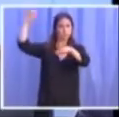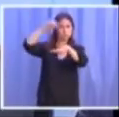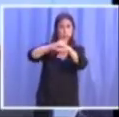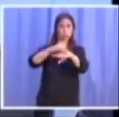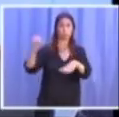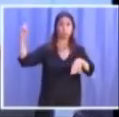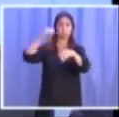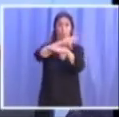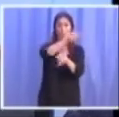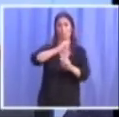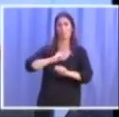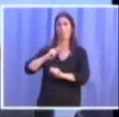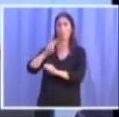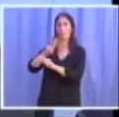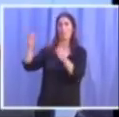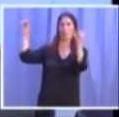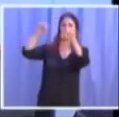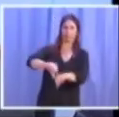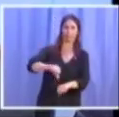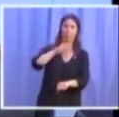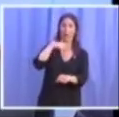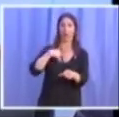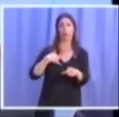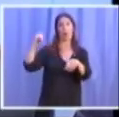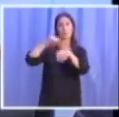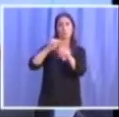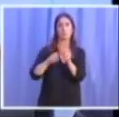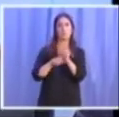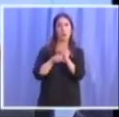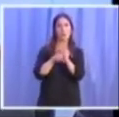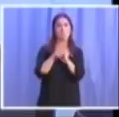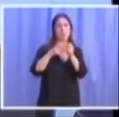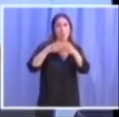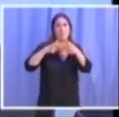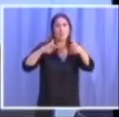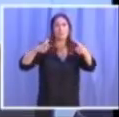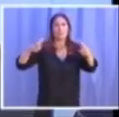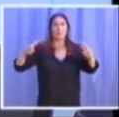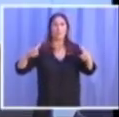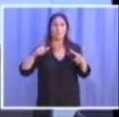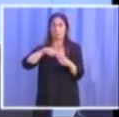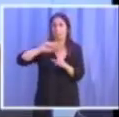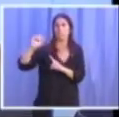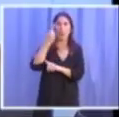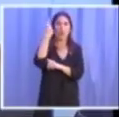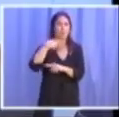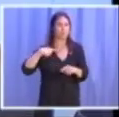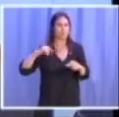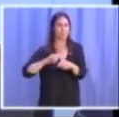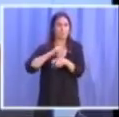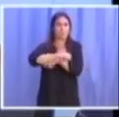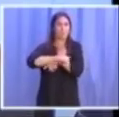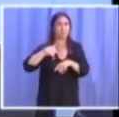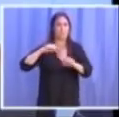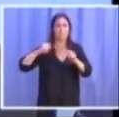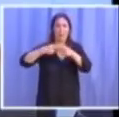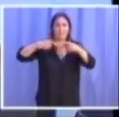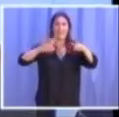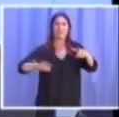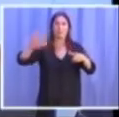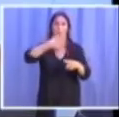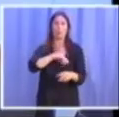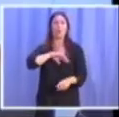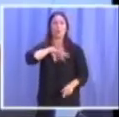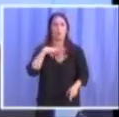ustedes hundieron, nosotros, ahora está creciendo y está proporcionalmente creciendo uno de los que más crece en todo el país. Hemos sido